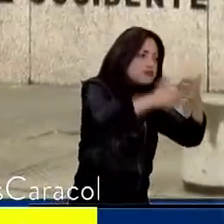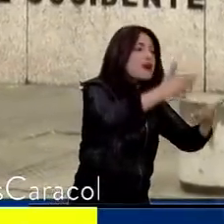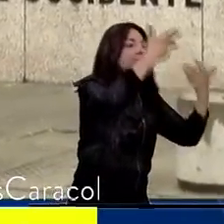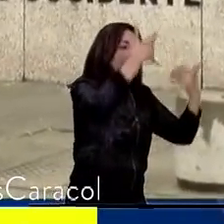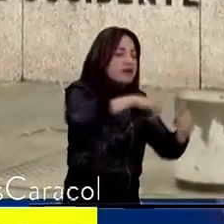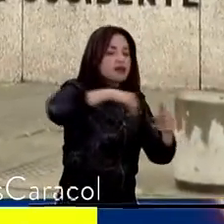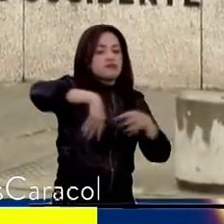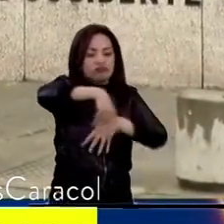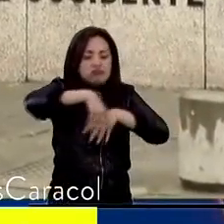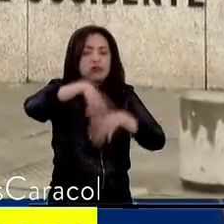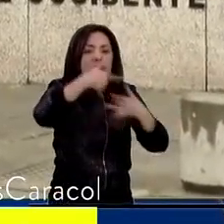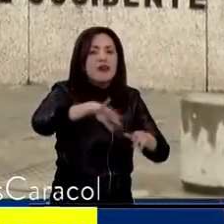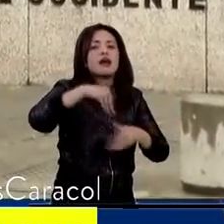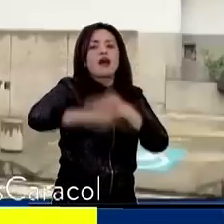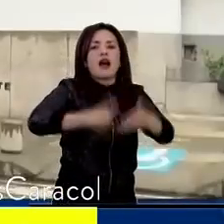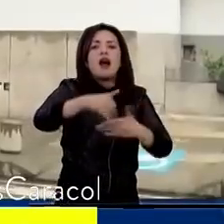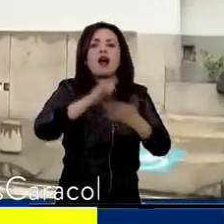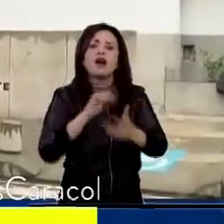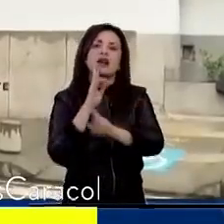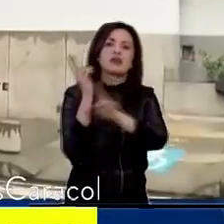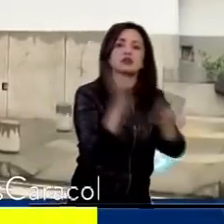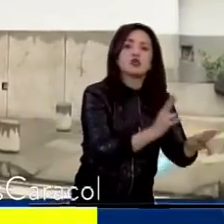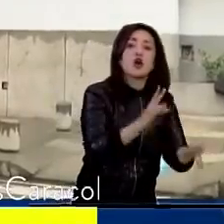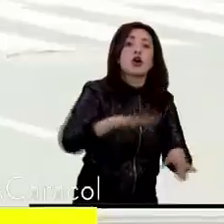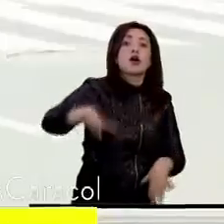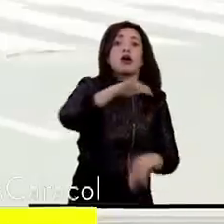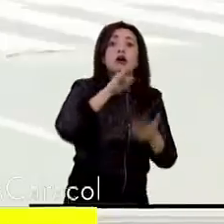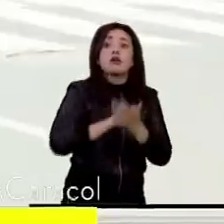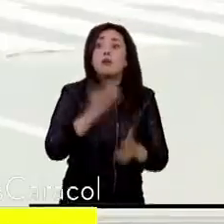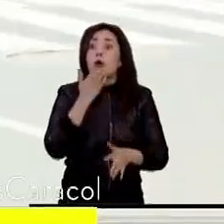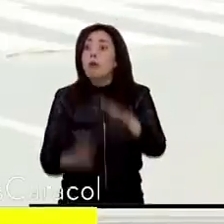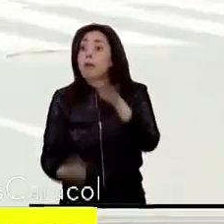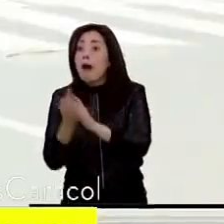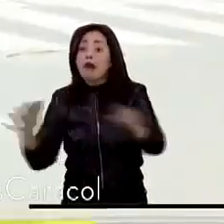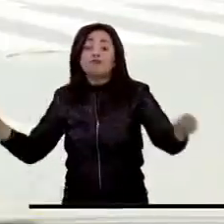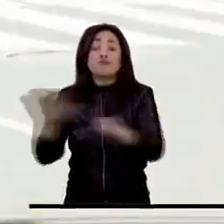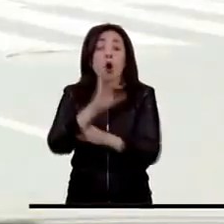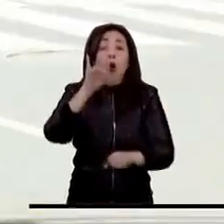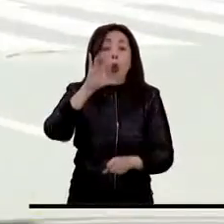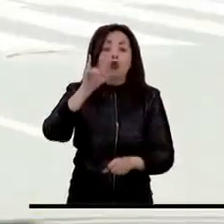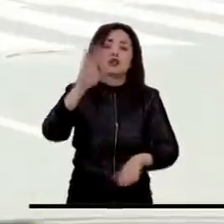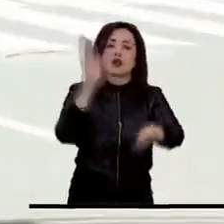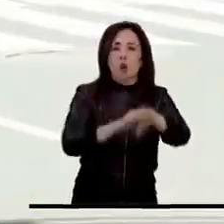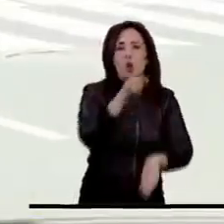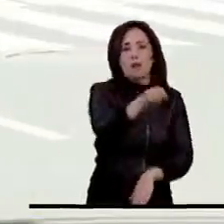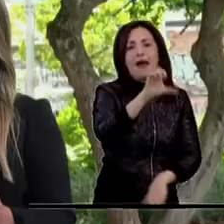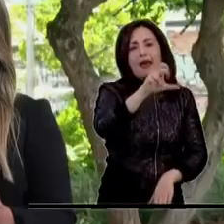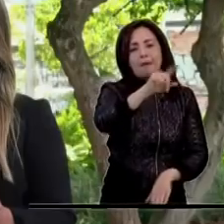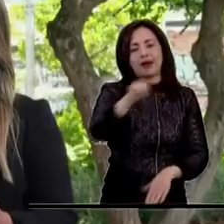las UCI en la capital de Valle del Cauca llegan a colapsar. Información en Cali, Jefferson Bolívar, Noticias Caracol.